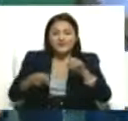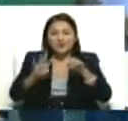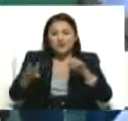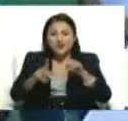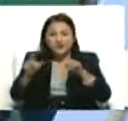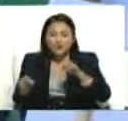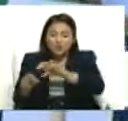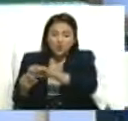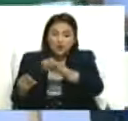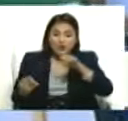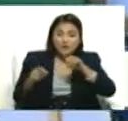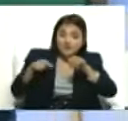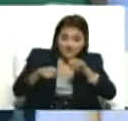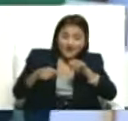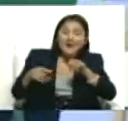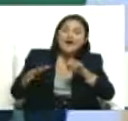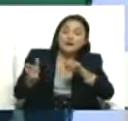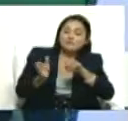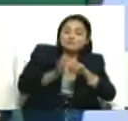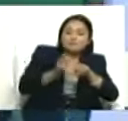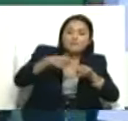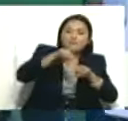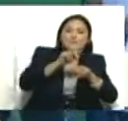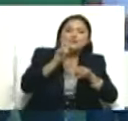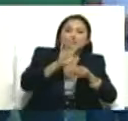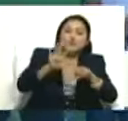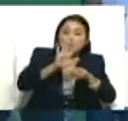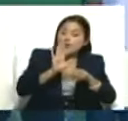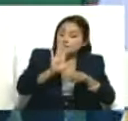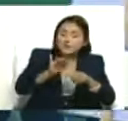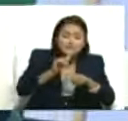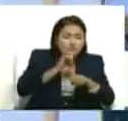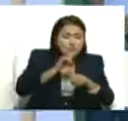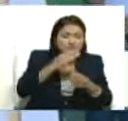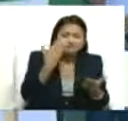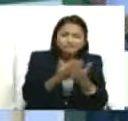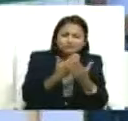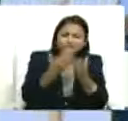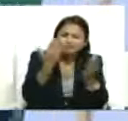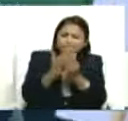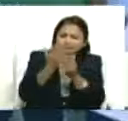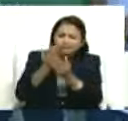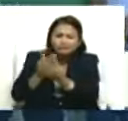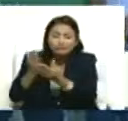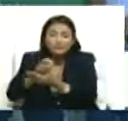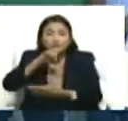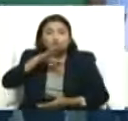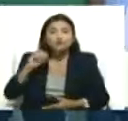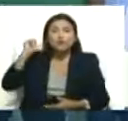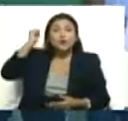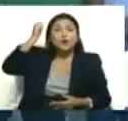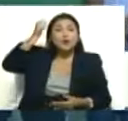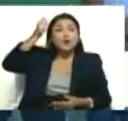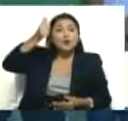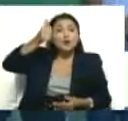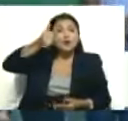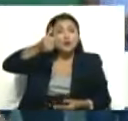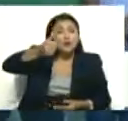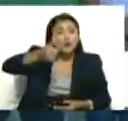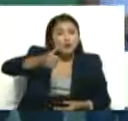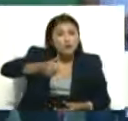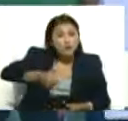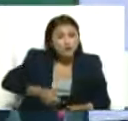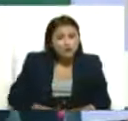Esequibo. Porque así está establecido en todos los documentos históricos de la extensión desde la Gran Colombia, la Capitanía General para